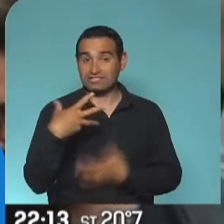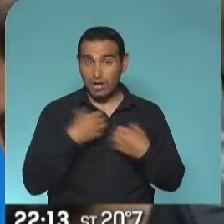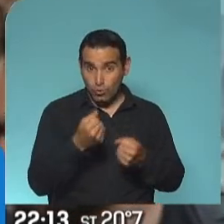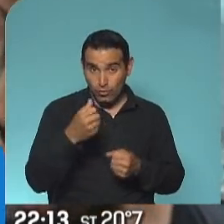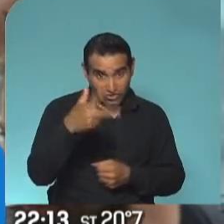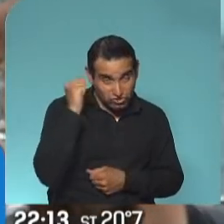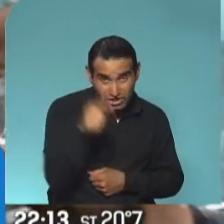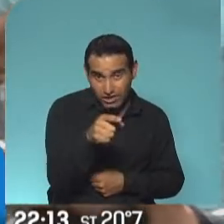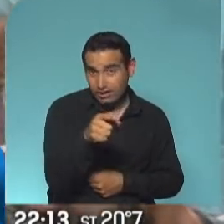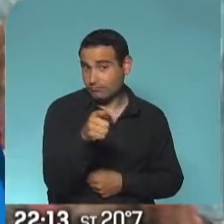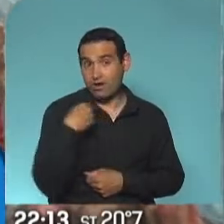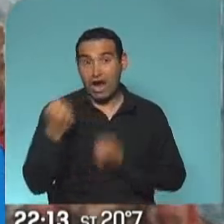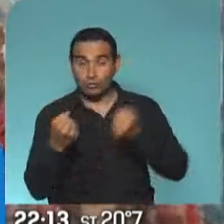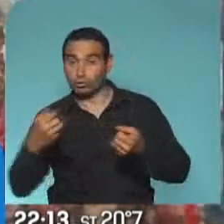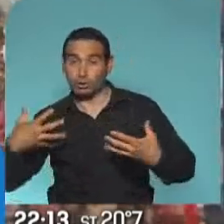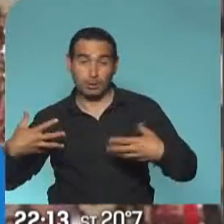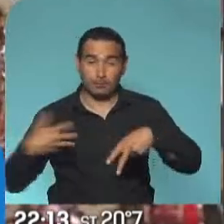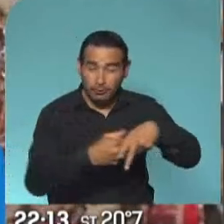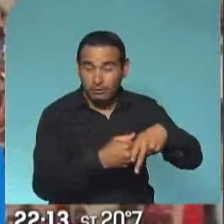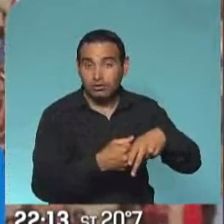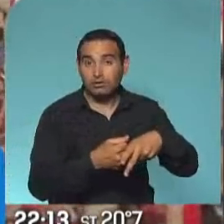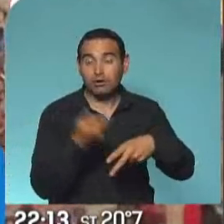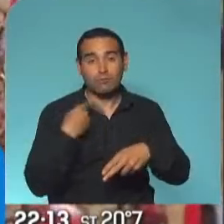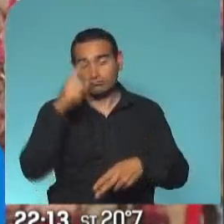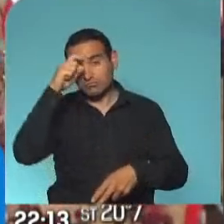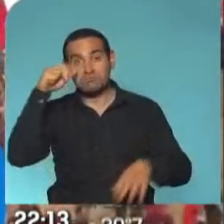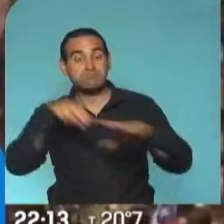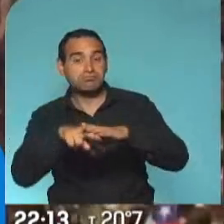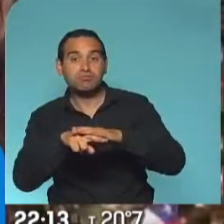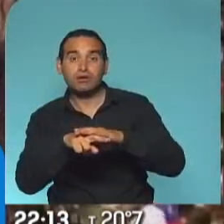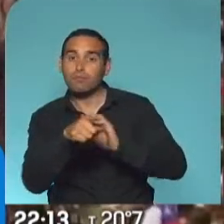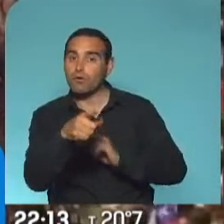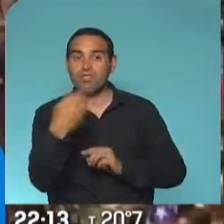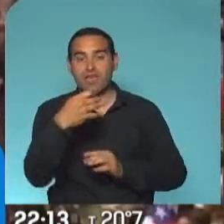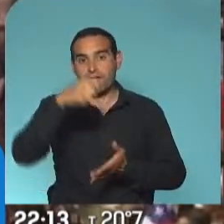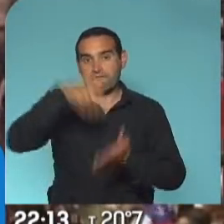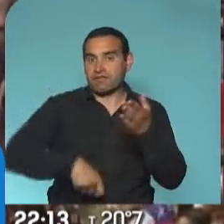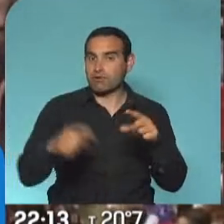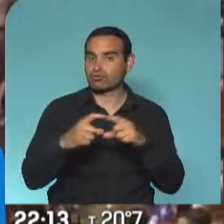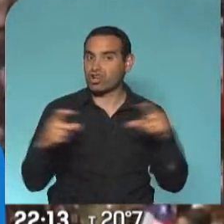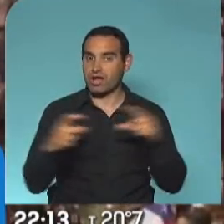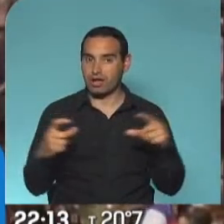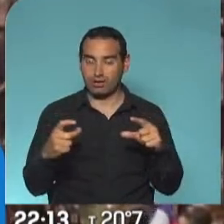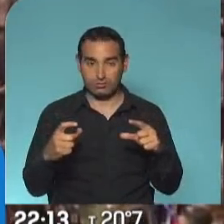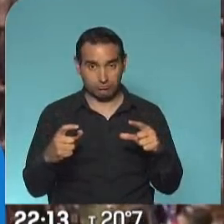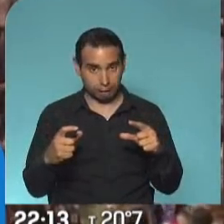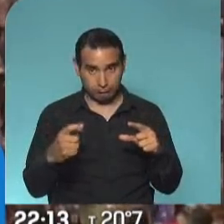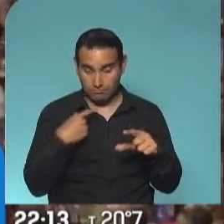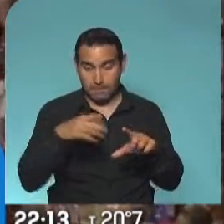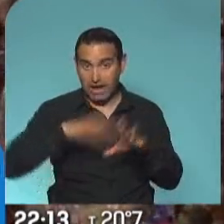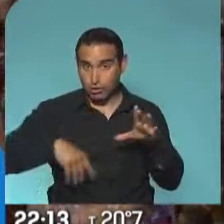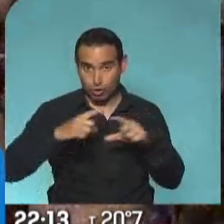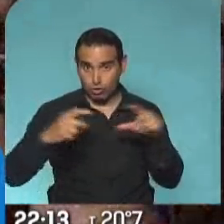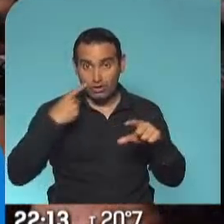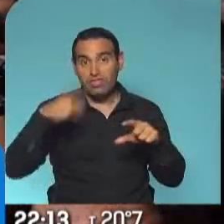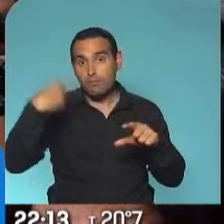Chile, te pisa un auto en la calle, te rompe una pierna, te internan en una clínica y tenés que firmar un cheque en blanco. Para que después lo